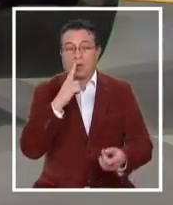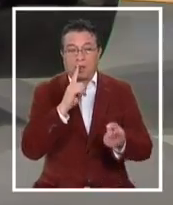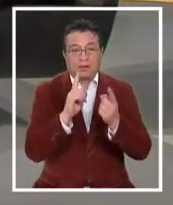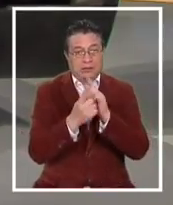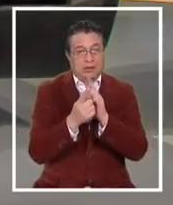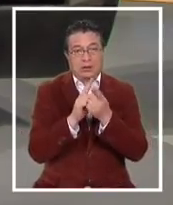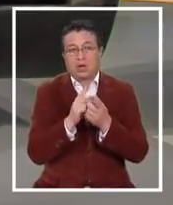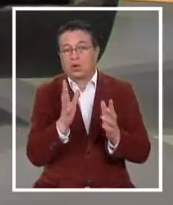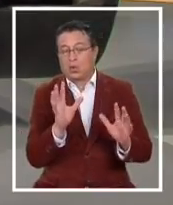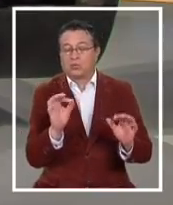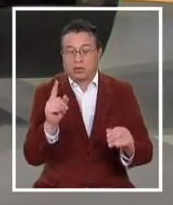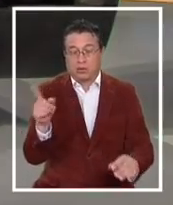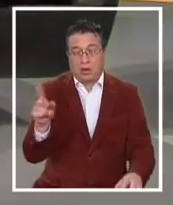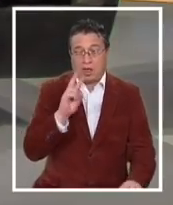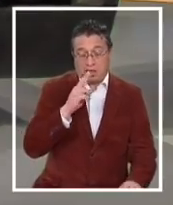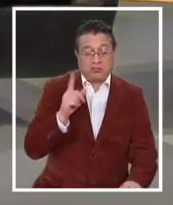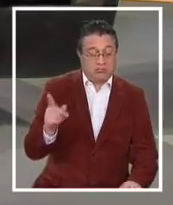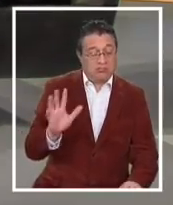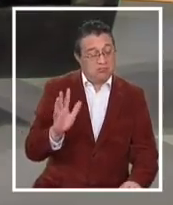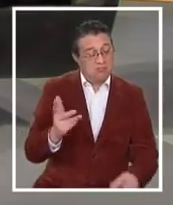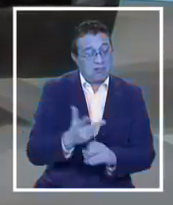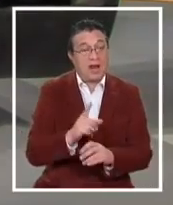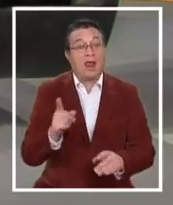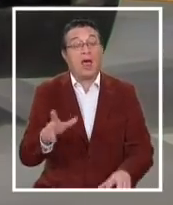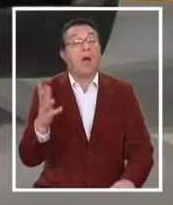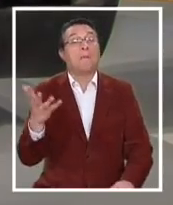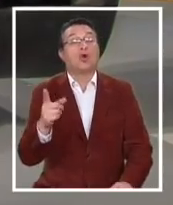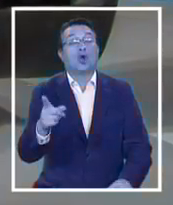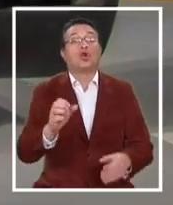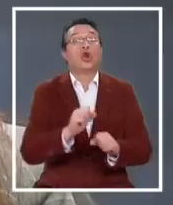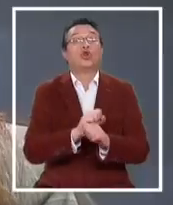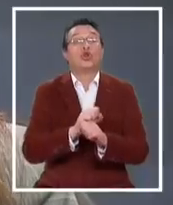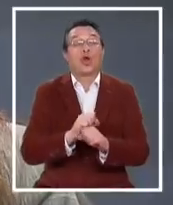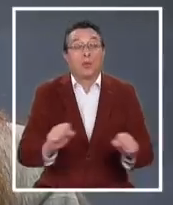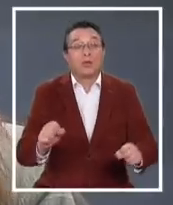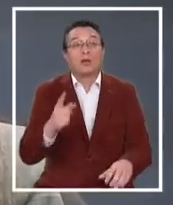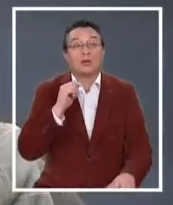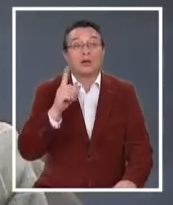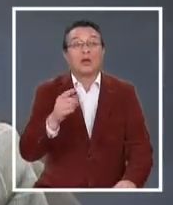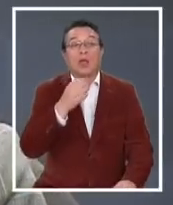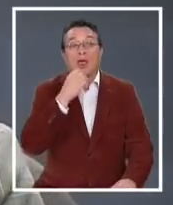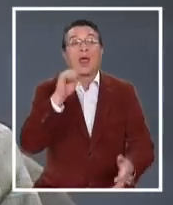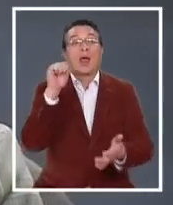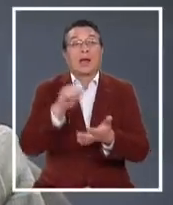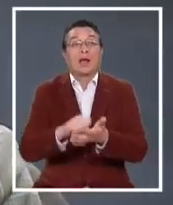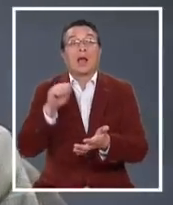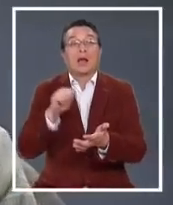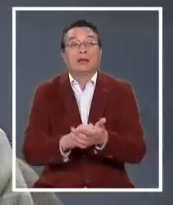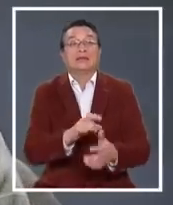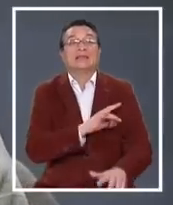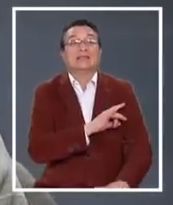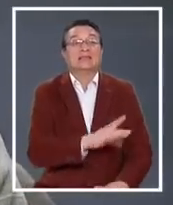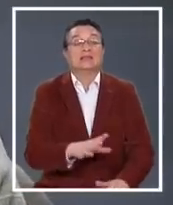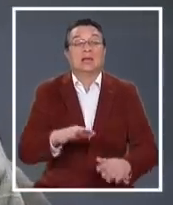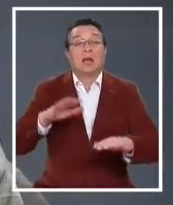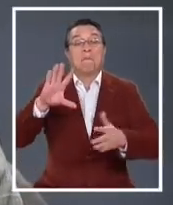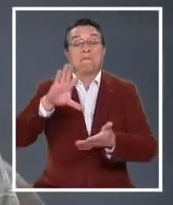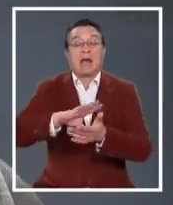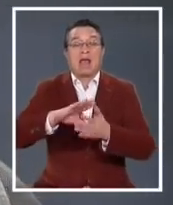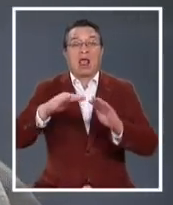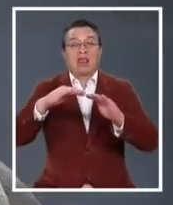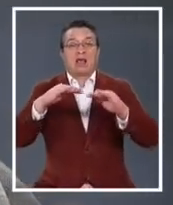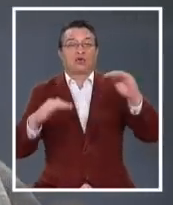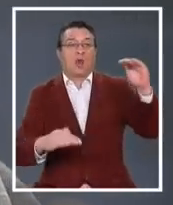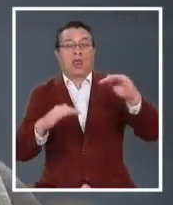del discurso, Francisco, porque tú no puedes estar en general por la vida reclamando que Chile es un país muy desigual y